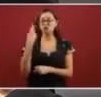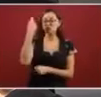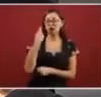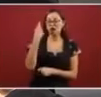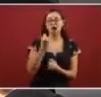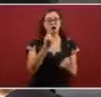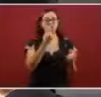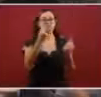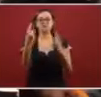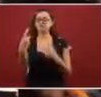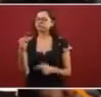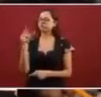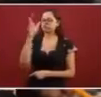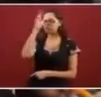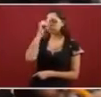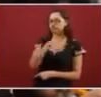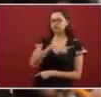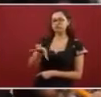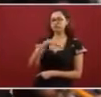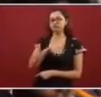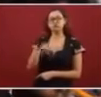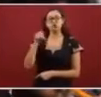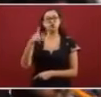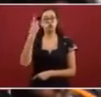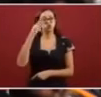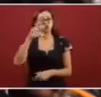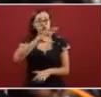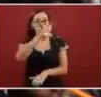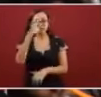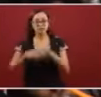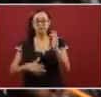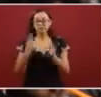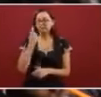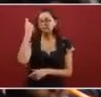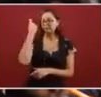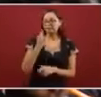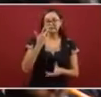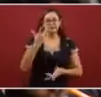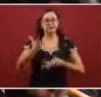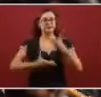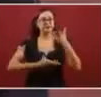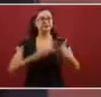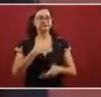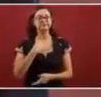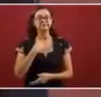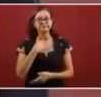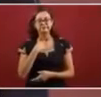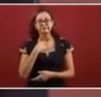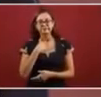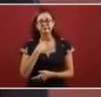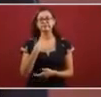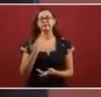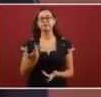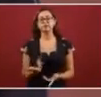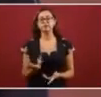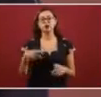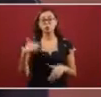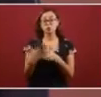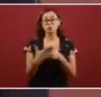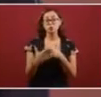becas al final de sus doctorados, impidiendo concluir sus estudios sin darles una